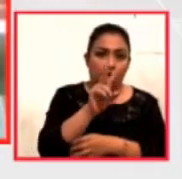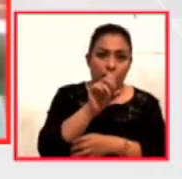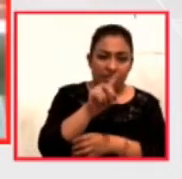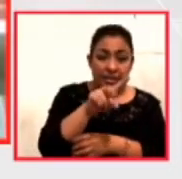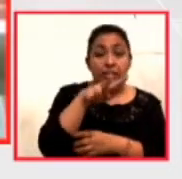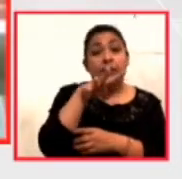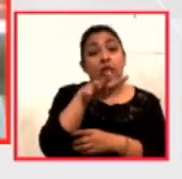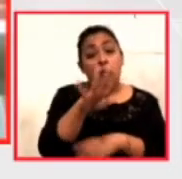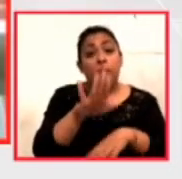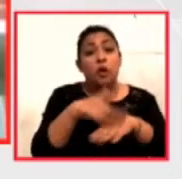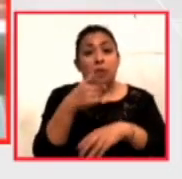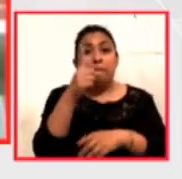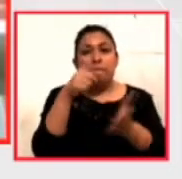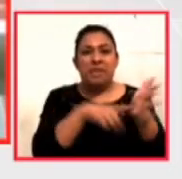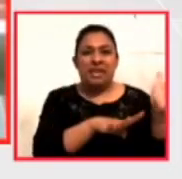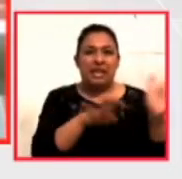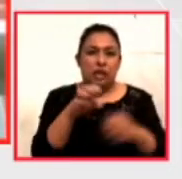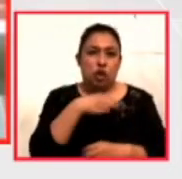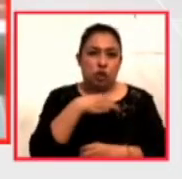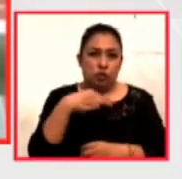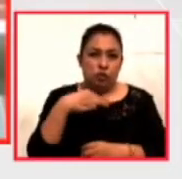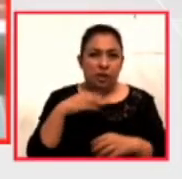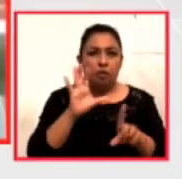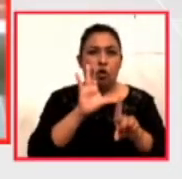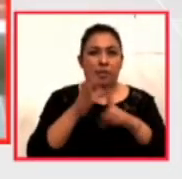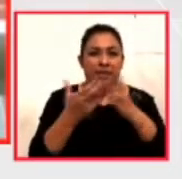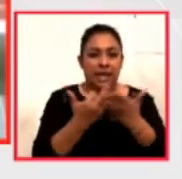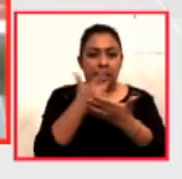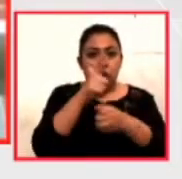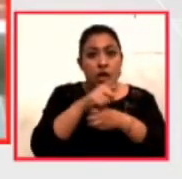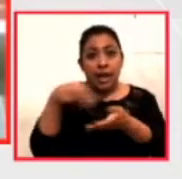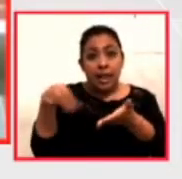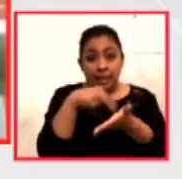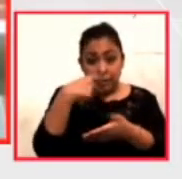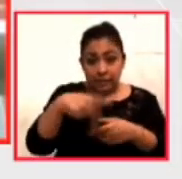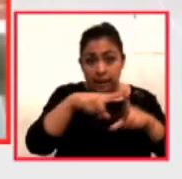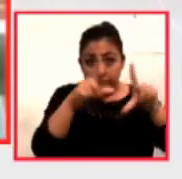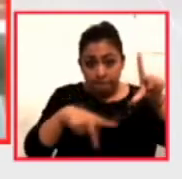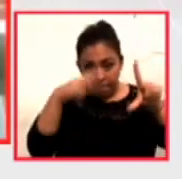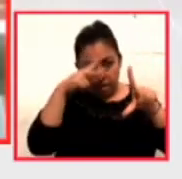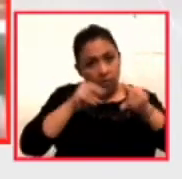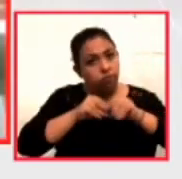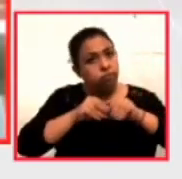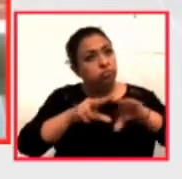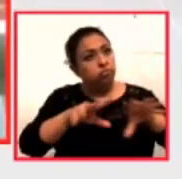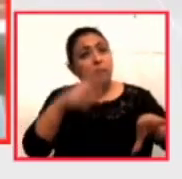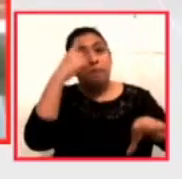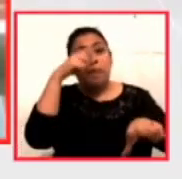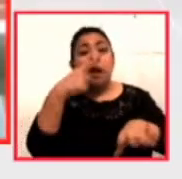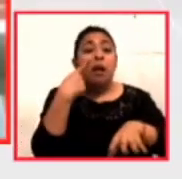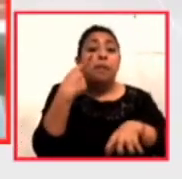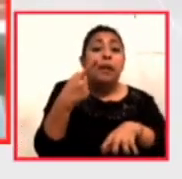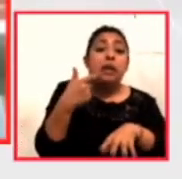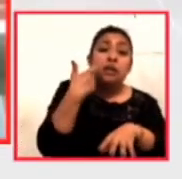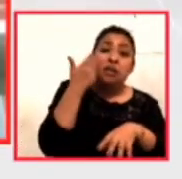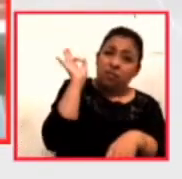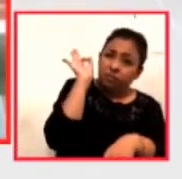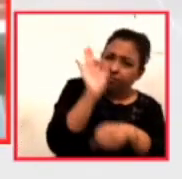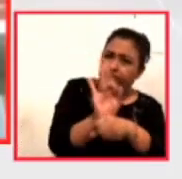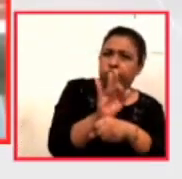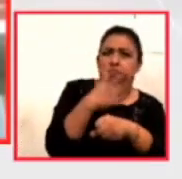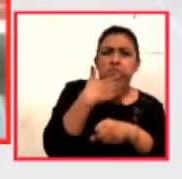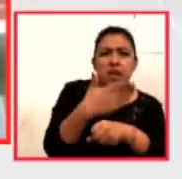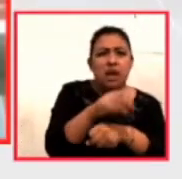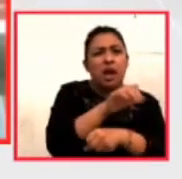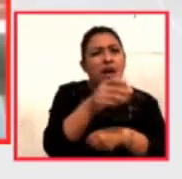1,500 miembros del Comité Nacional de Danza en nuestro país han alzado la voz para buscar que sean garantizadas las ofertas